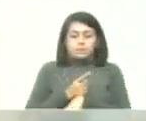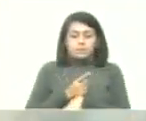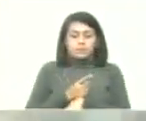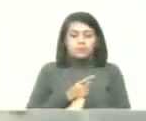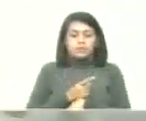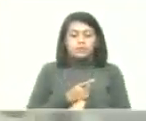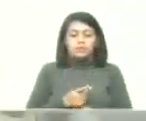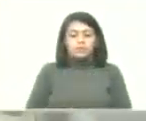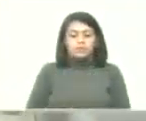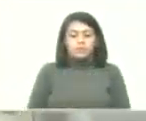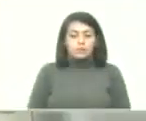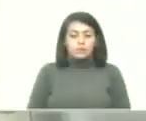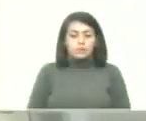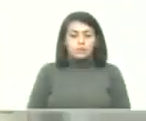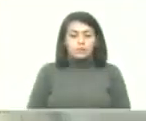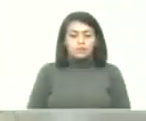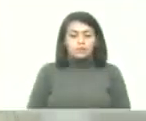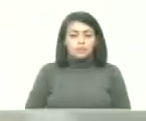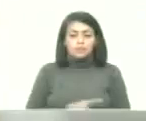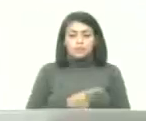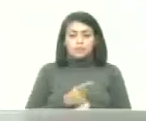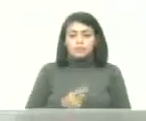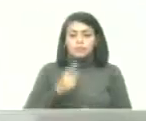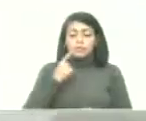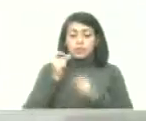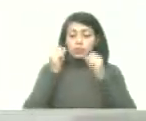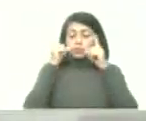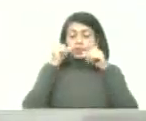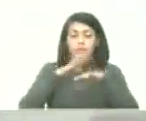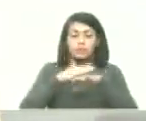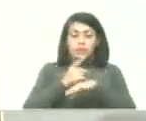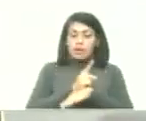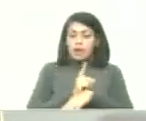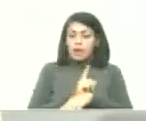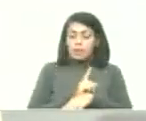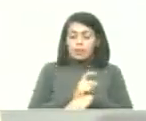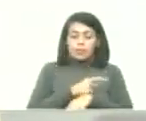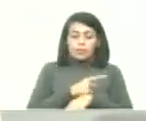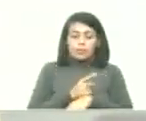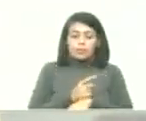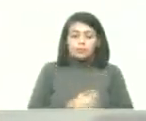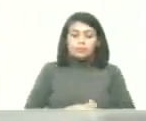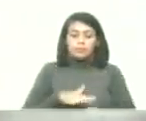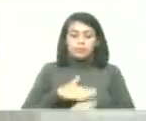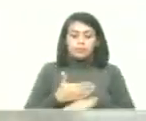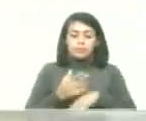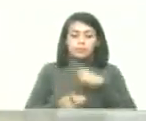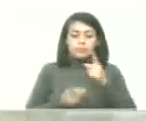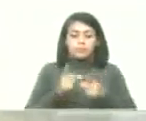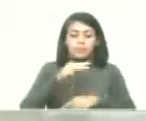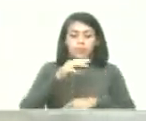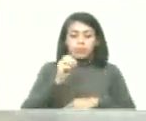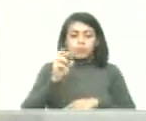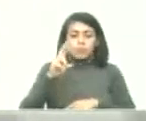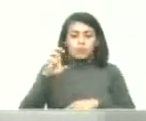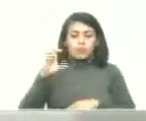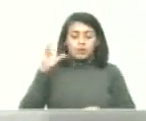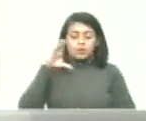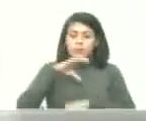pero minutos, Berro. Minutos, es impresionante. porque a alias Morfeo se le